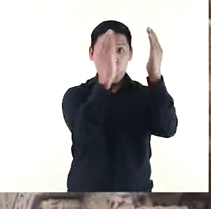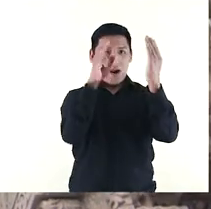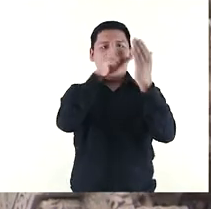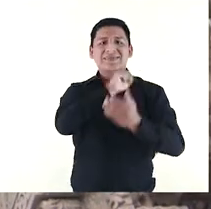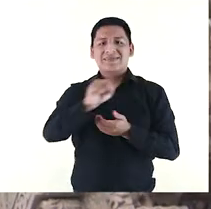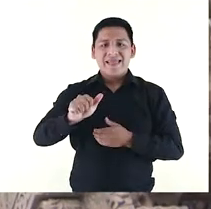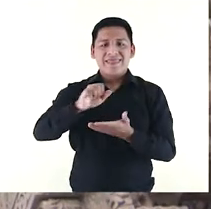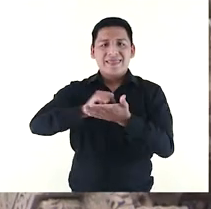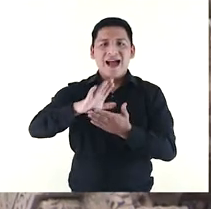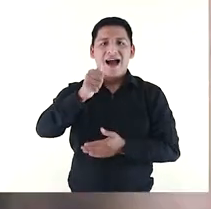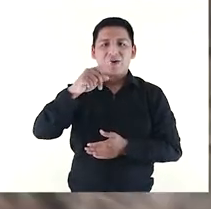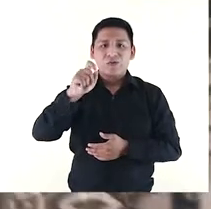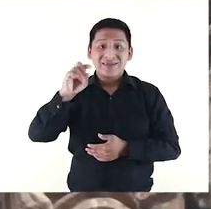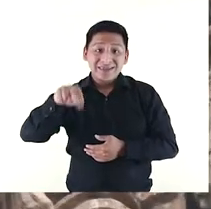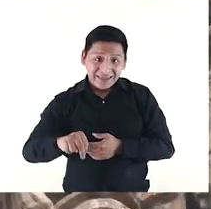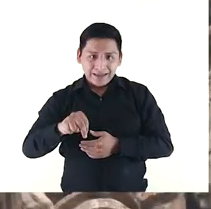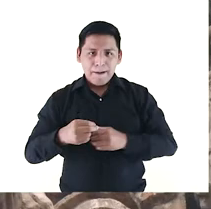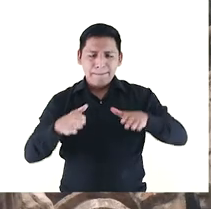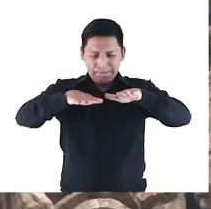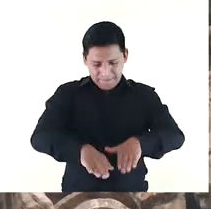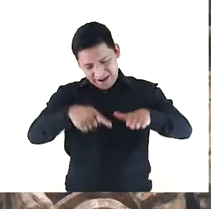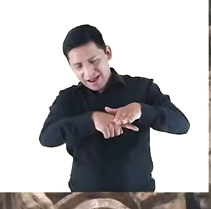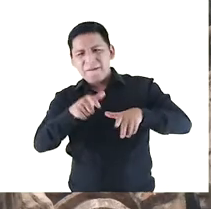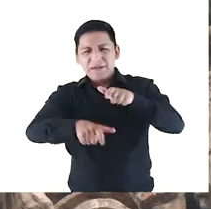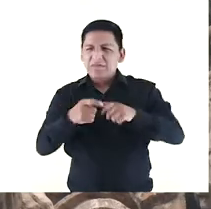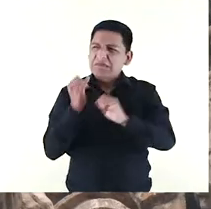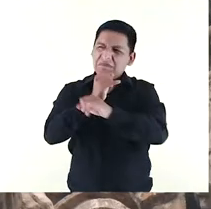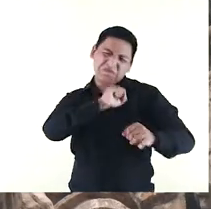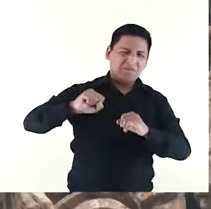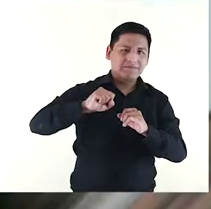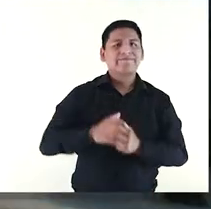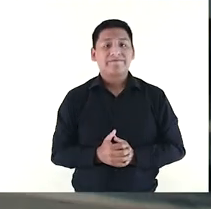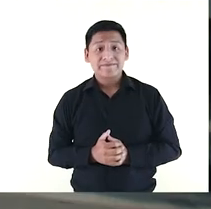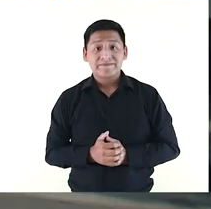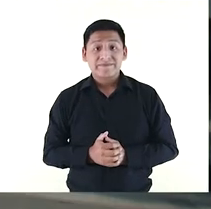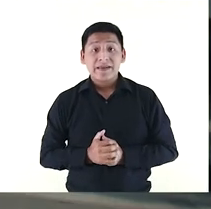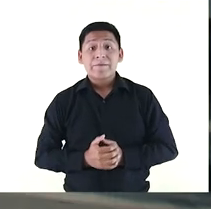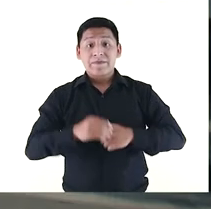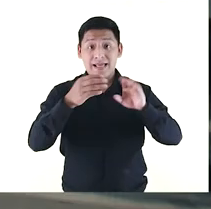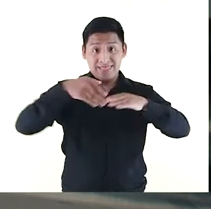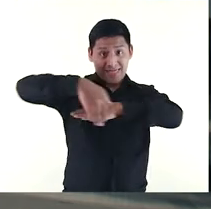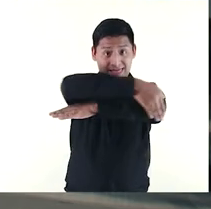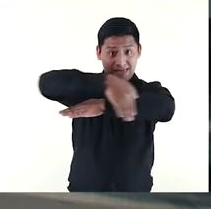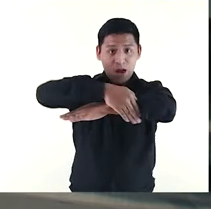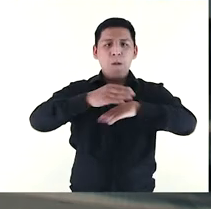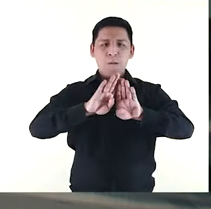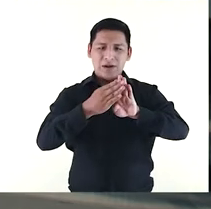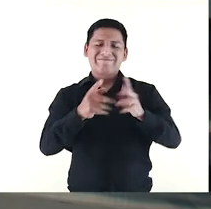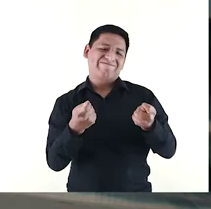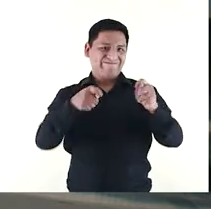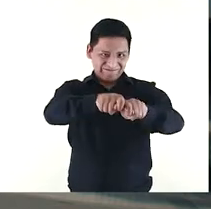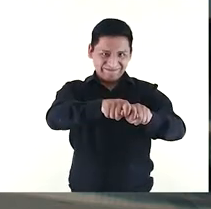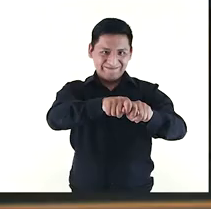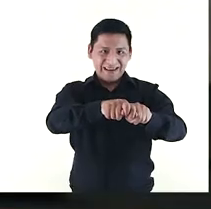central está San Agustín de Hipona, pisando las cabezas de algunos herejes. En la calle lateral existe una portada,